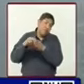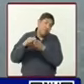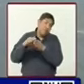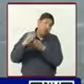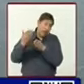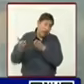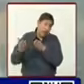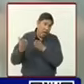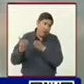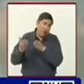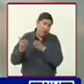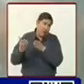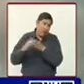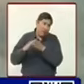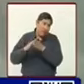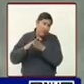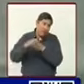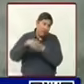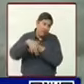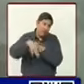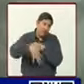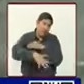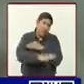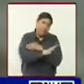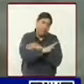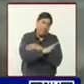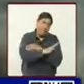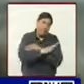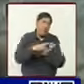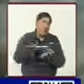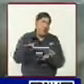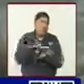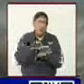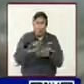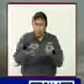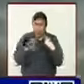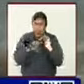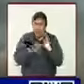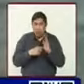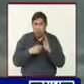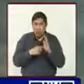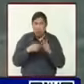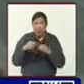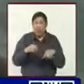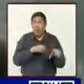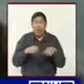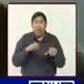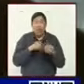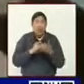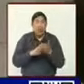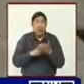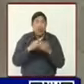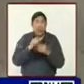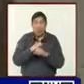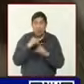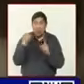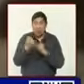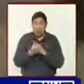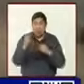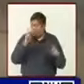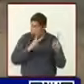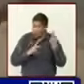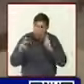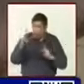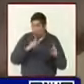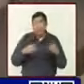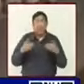existe una salida, un escape de agua. Nosotros hemos venido para mostrarle y reflejarle estas cuestionantes y